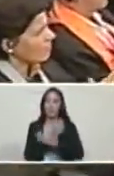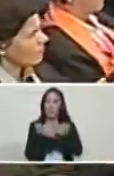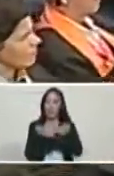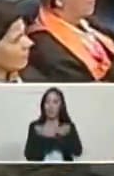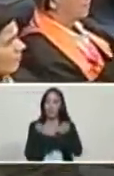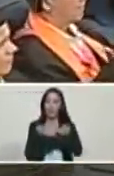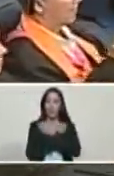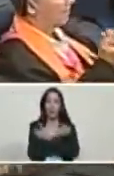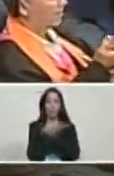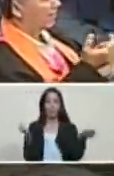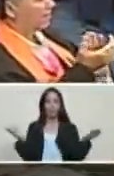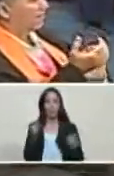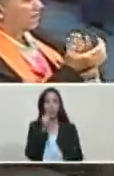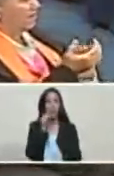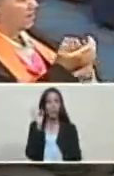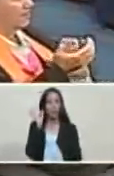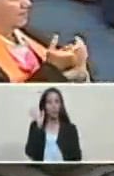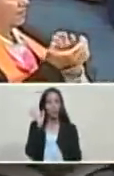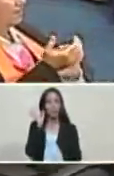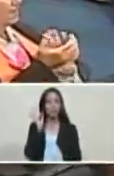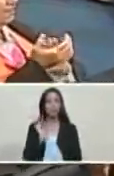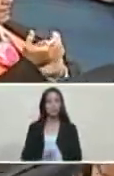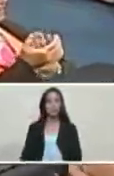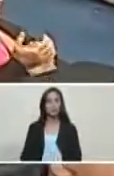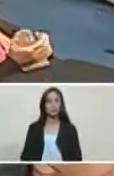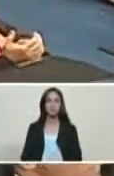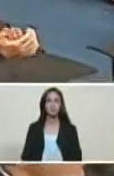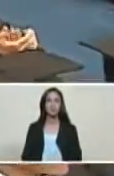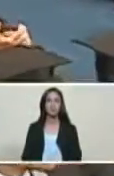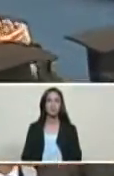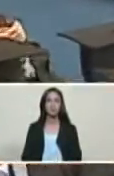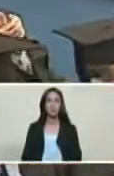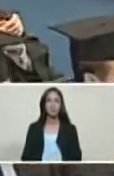Felicidades a todas y a todos.